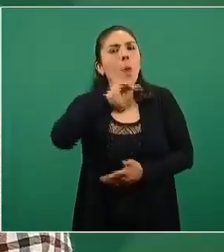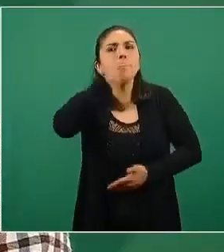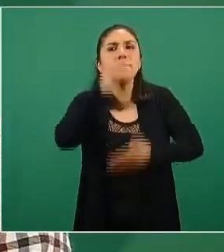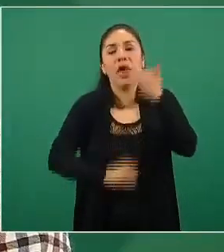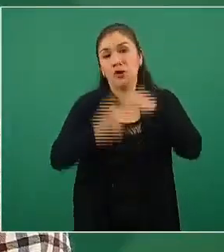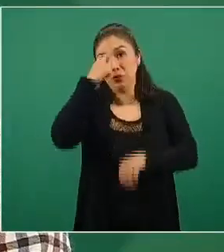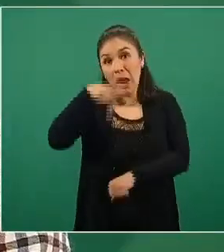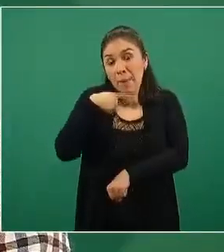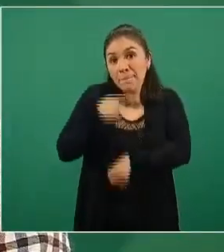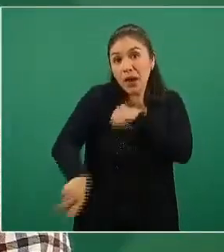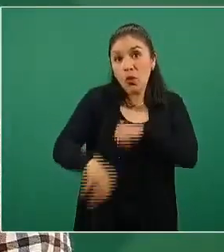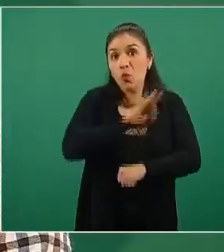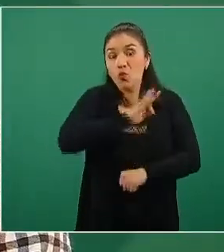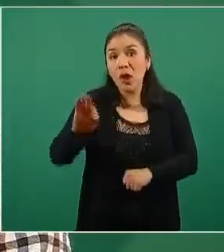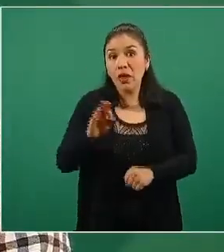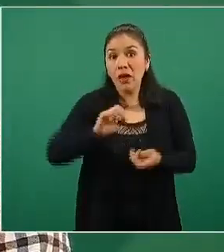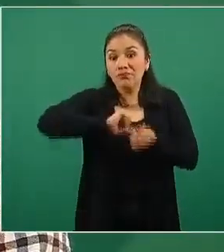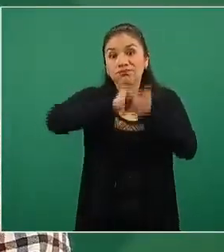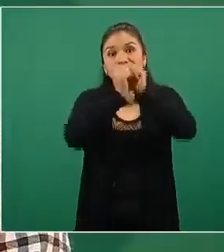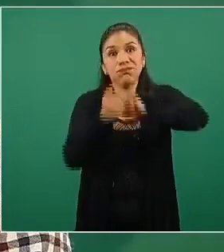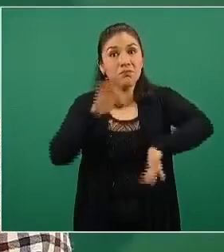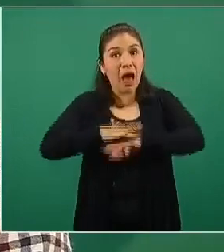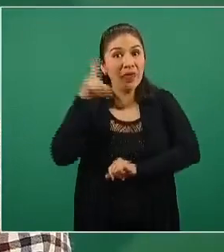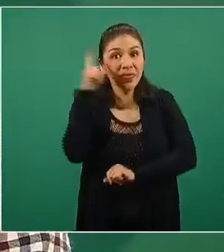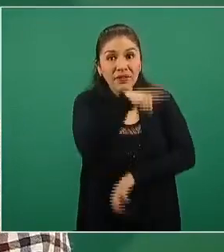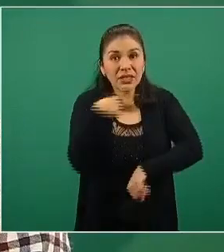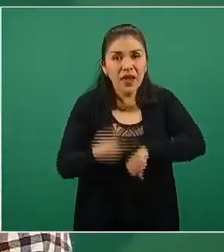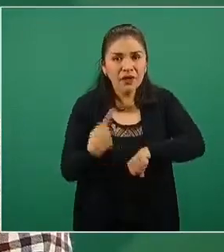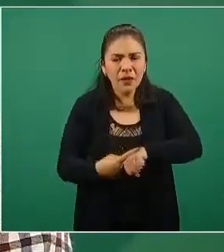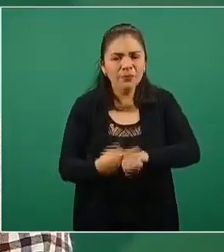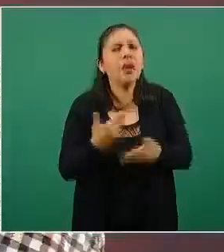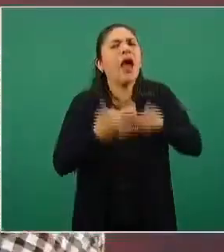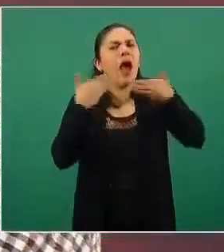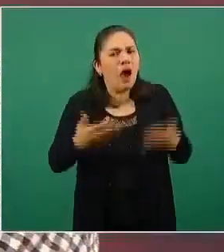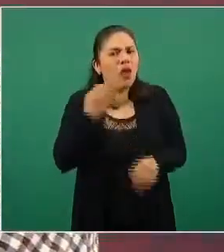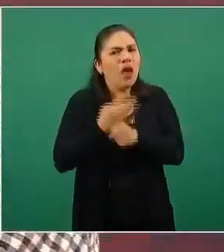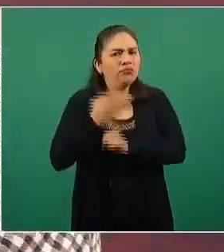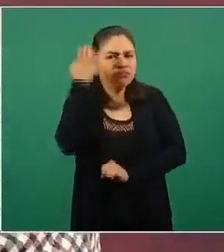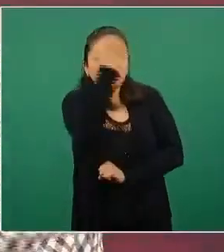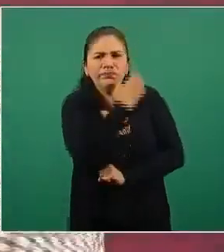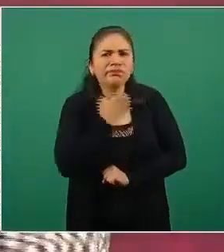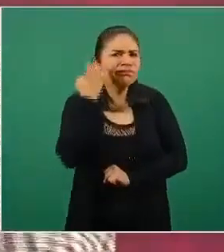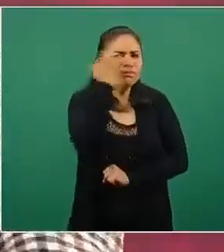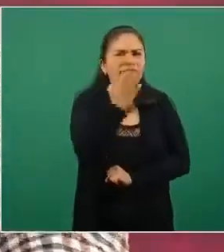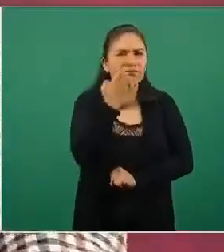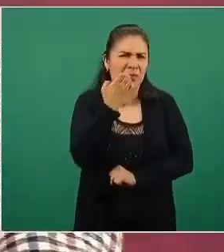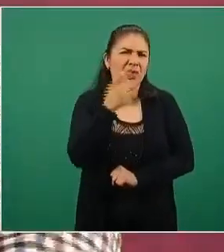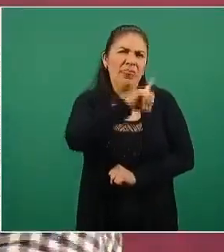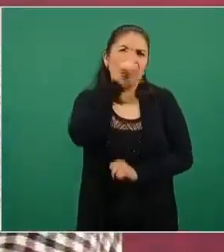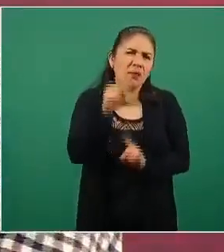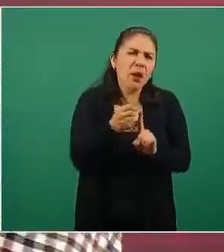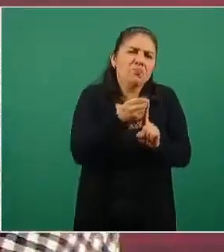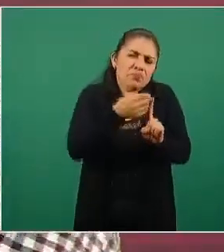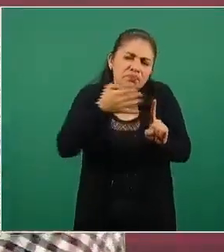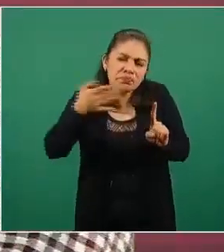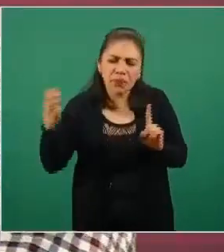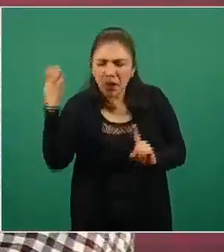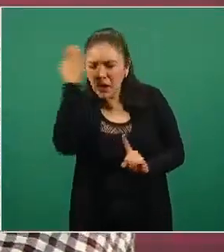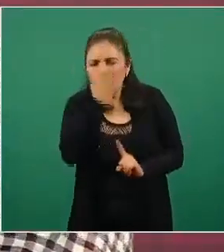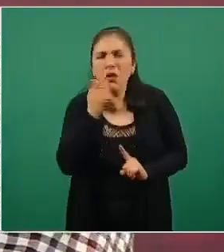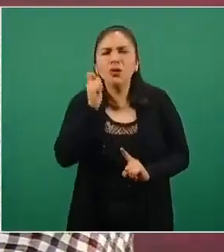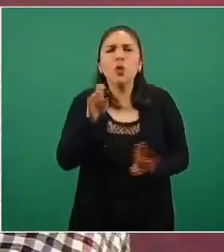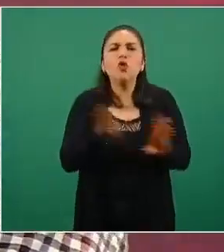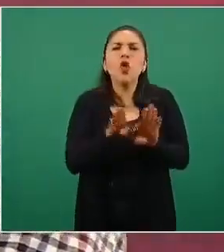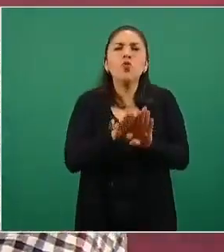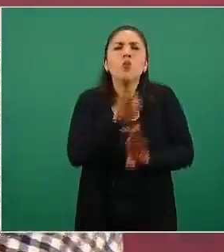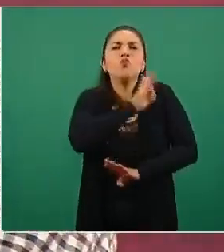del riesgo de complicaciones, y ahora lo que se está evaluando en estudios sucesivos es